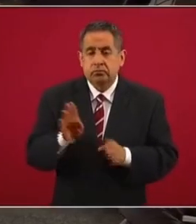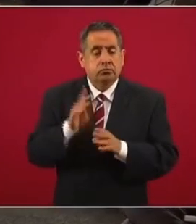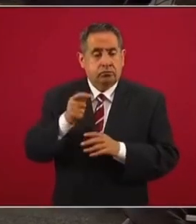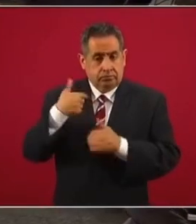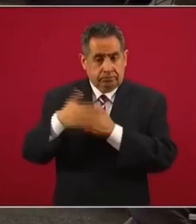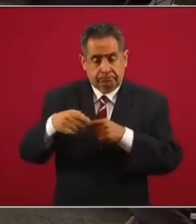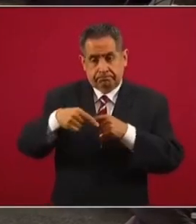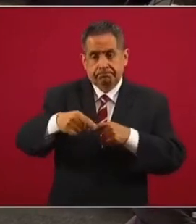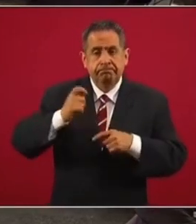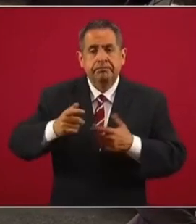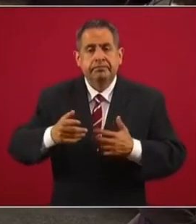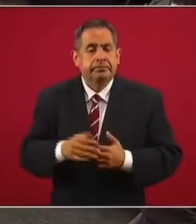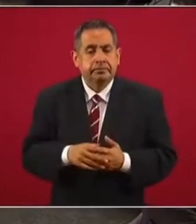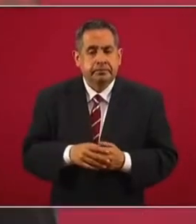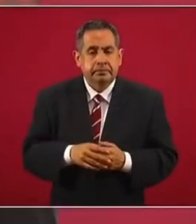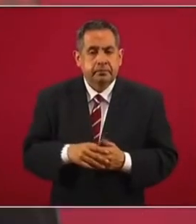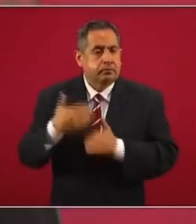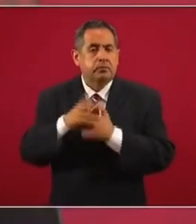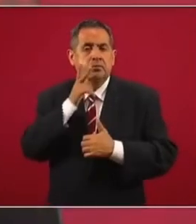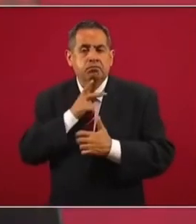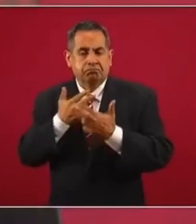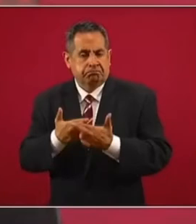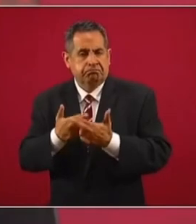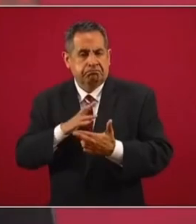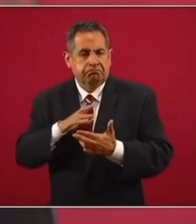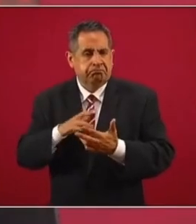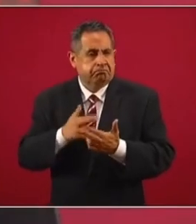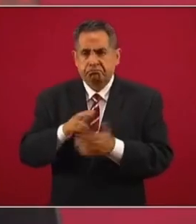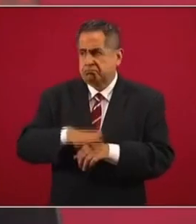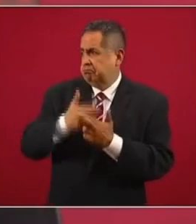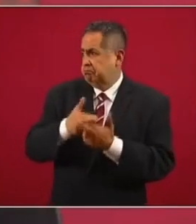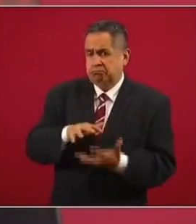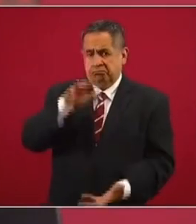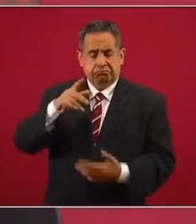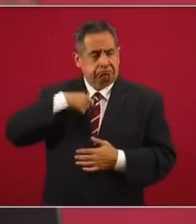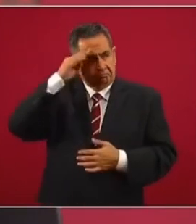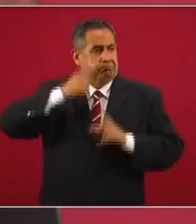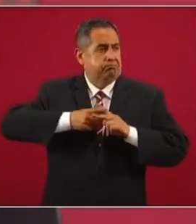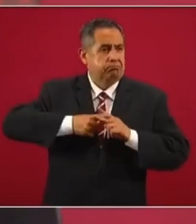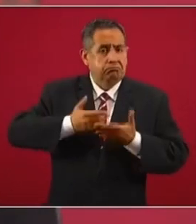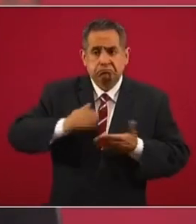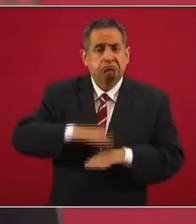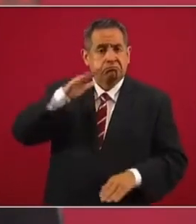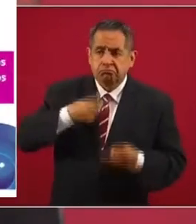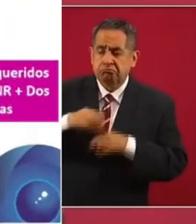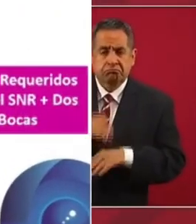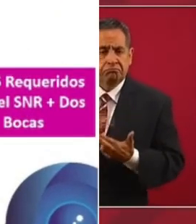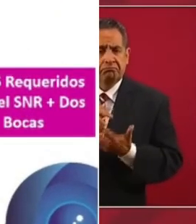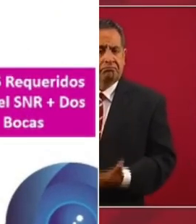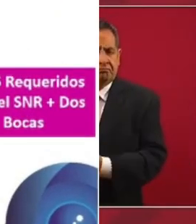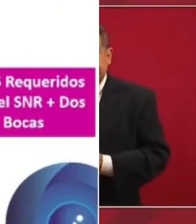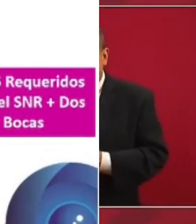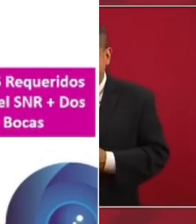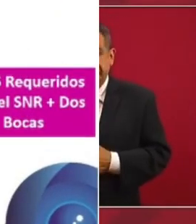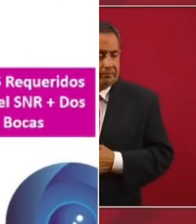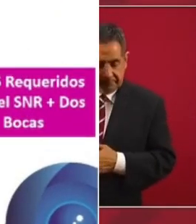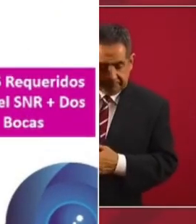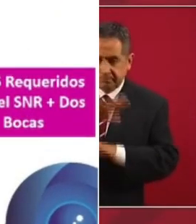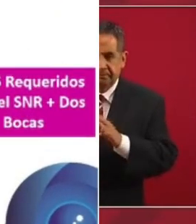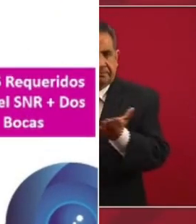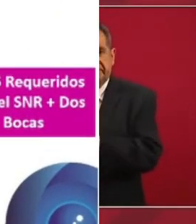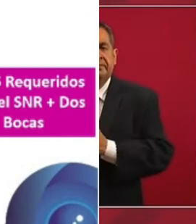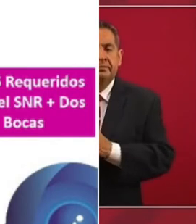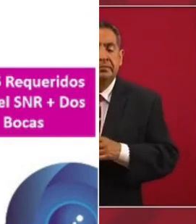vamos a tener petróleo de más de lo que habíamos proyectado originalmente. Y ya tomamos la